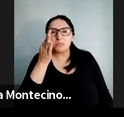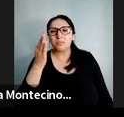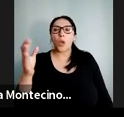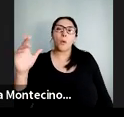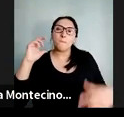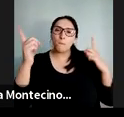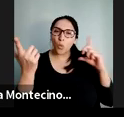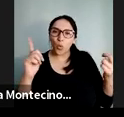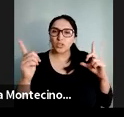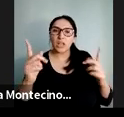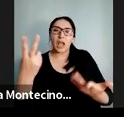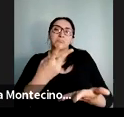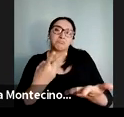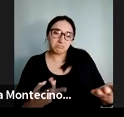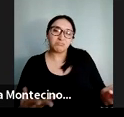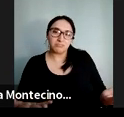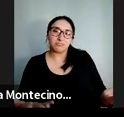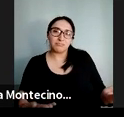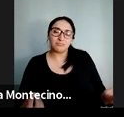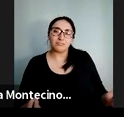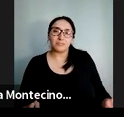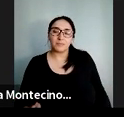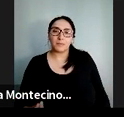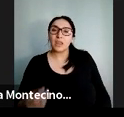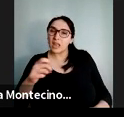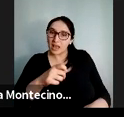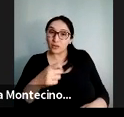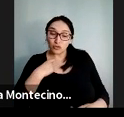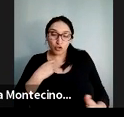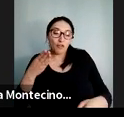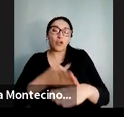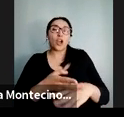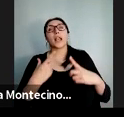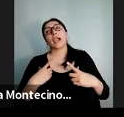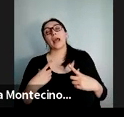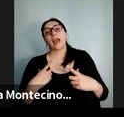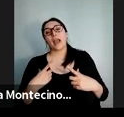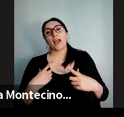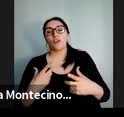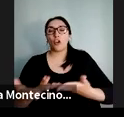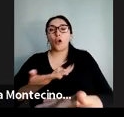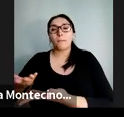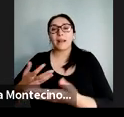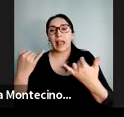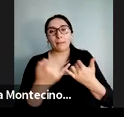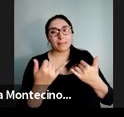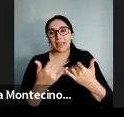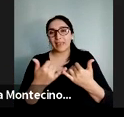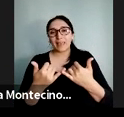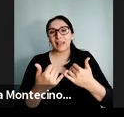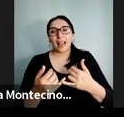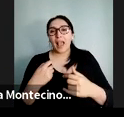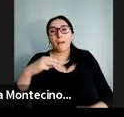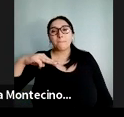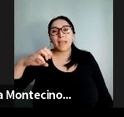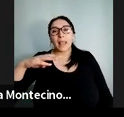músicos, ilustradoras, etc. Y es un espacio donde me voy a relajar y donde voy a compartir con amigas y subo memes y qué